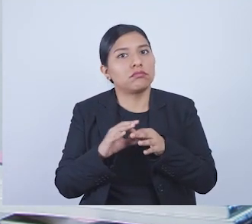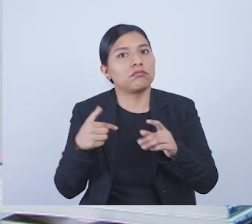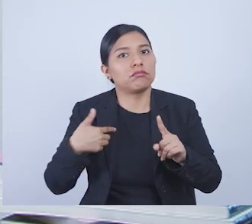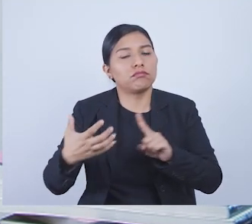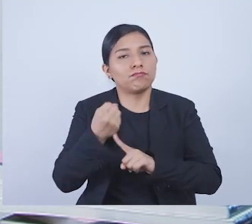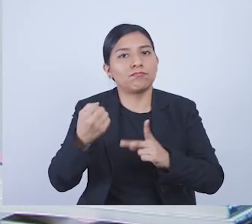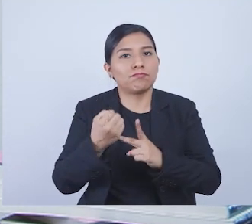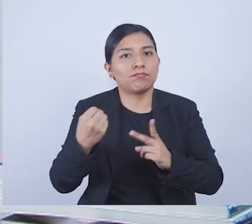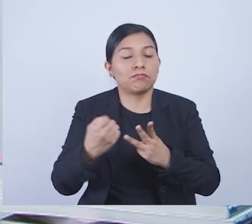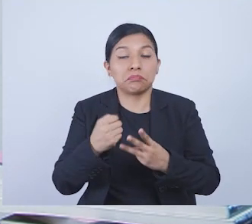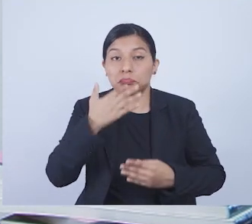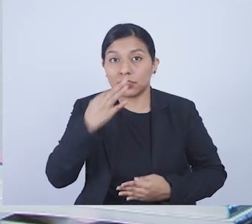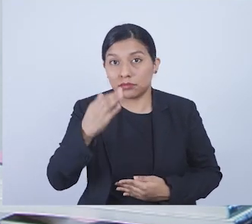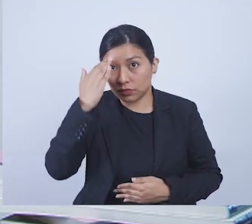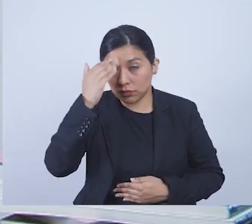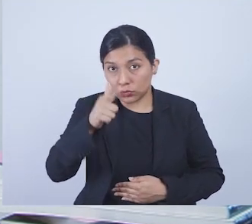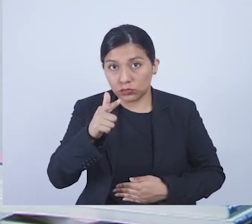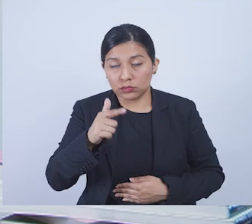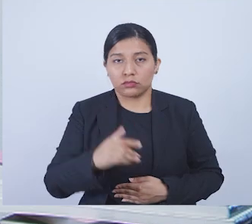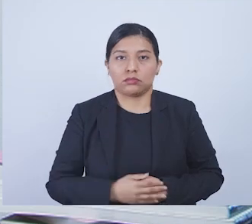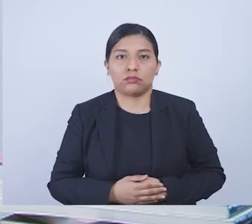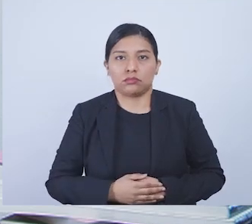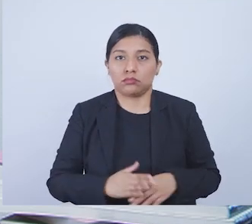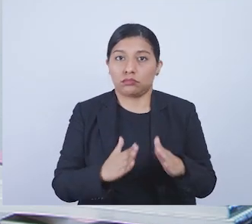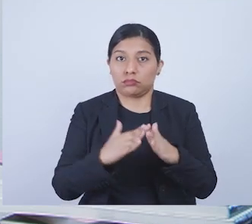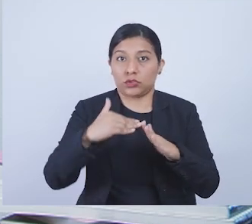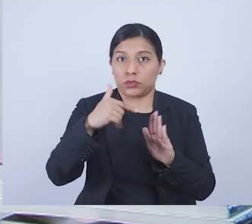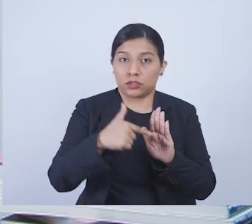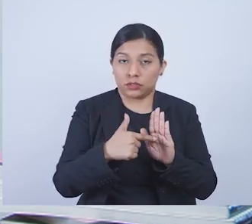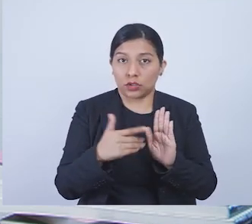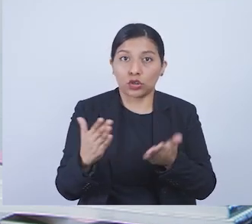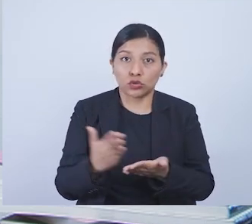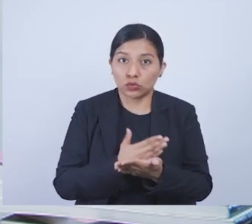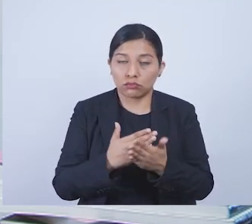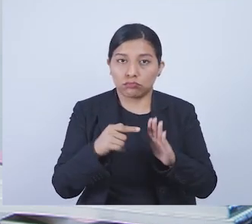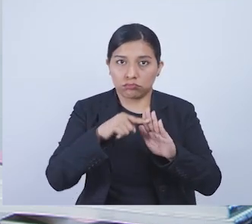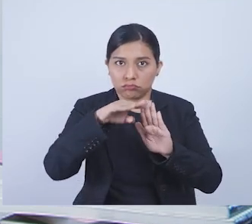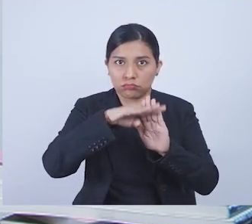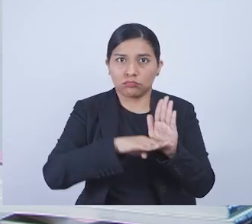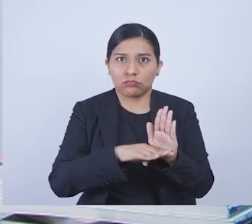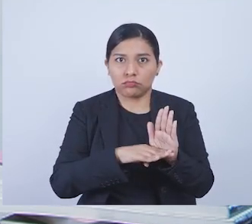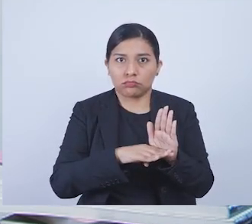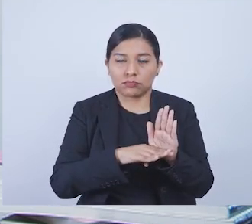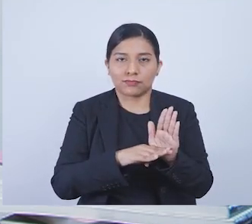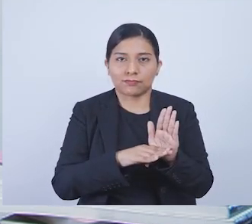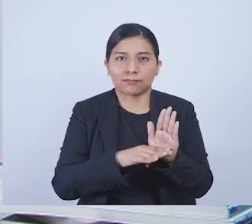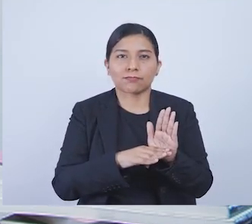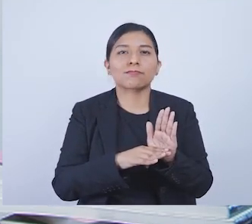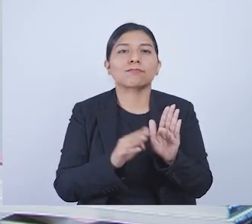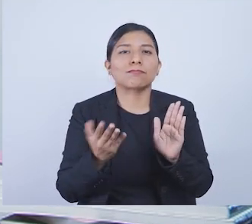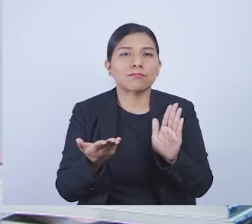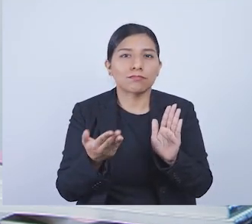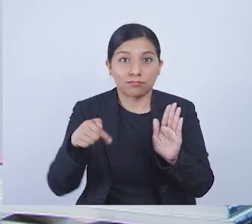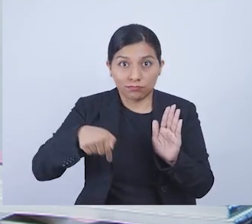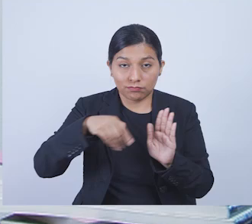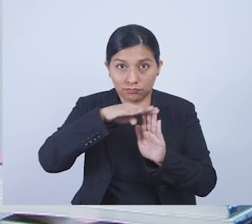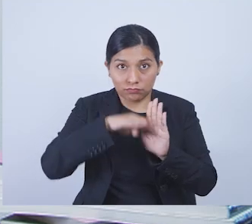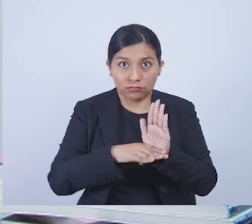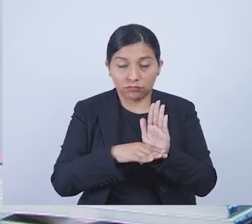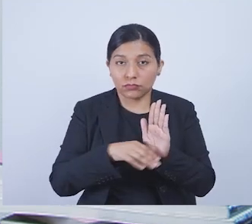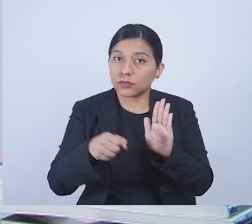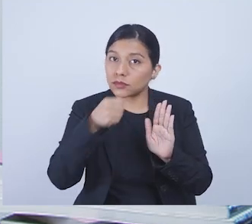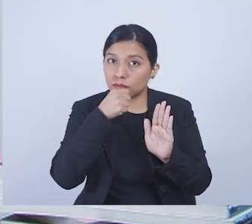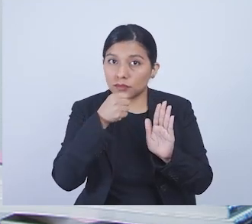logro, ¿verdad? Sabemos que un programa de estudio está estructurado el actual está estructurado en